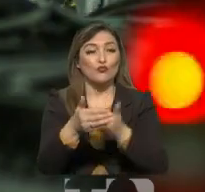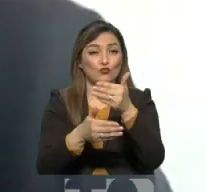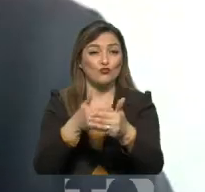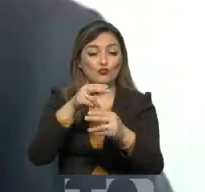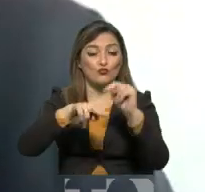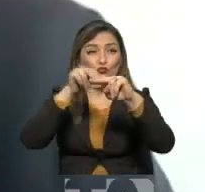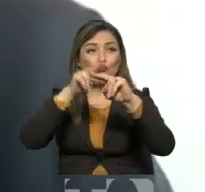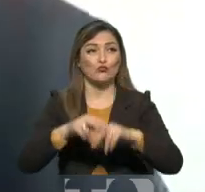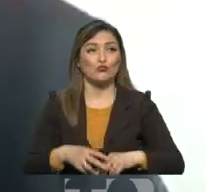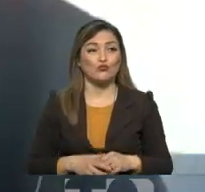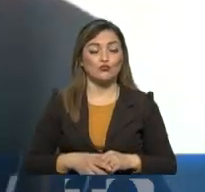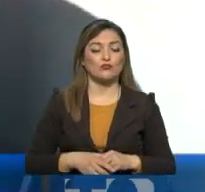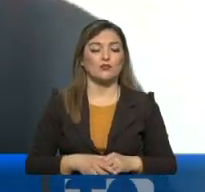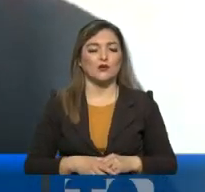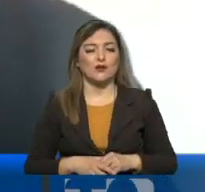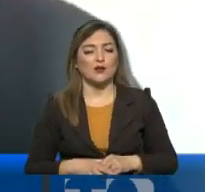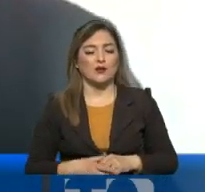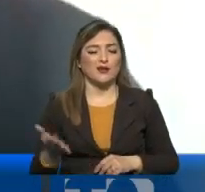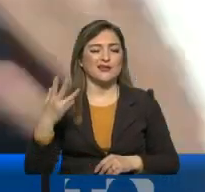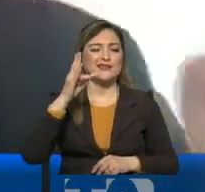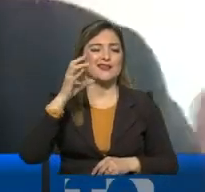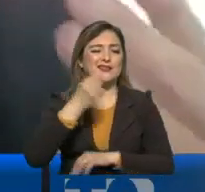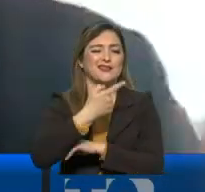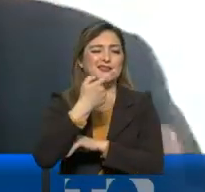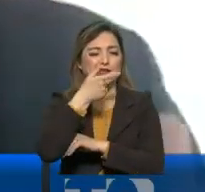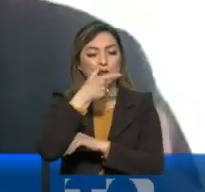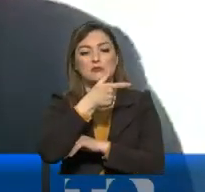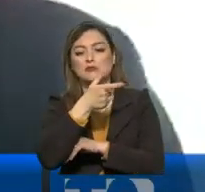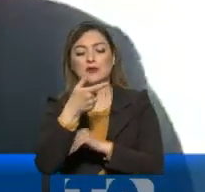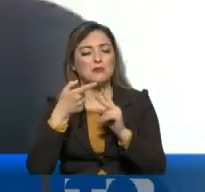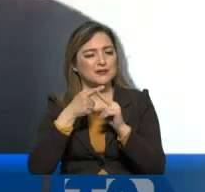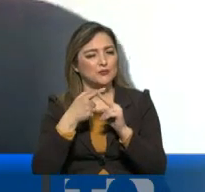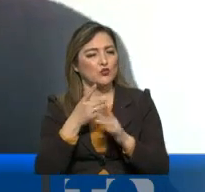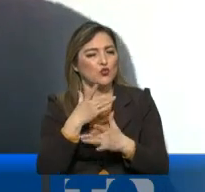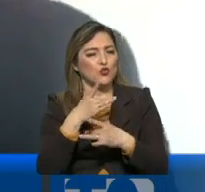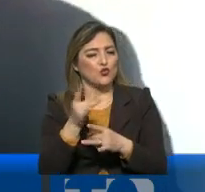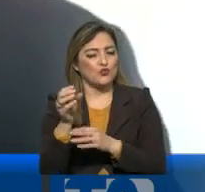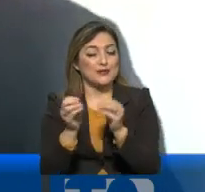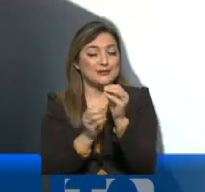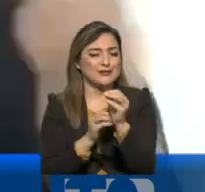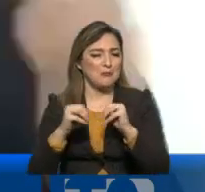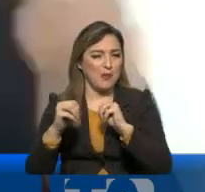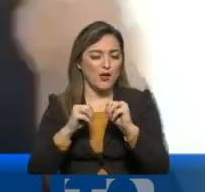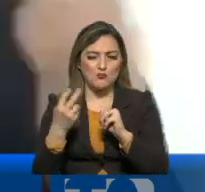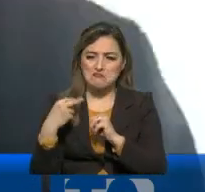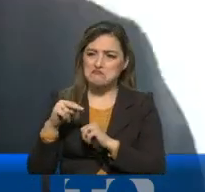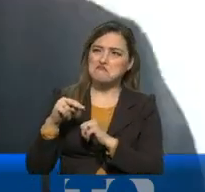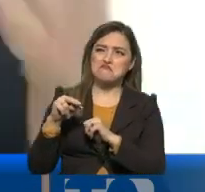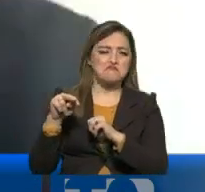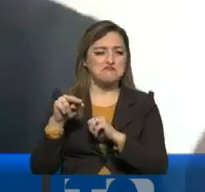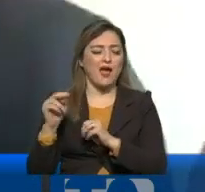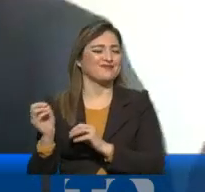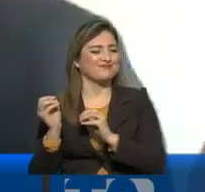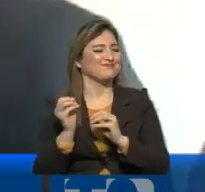la obra. Yo, cuando comenzamos la veeduría hace 70 días, me hubiera encantado salir de las oficinas del metro y decirle a